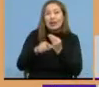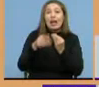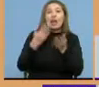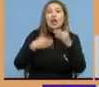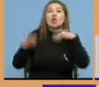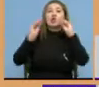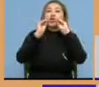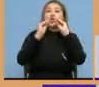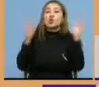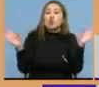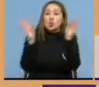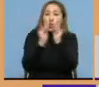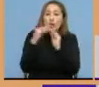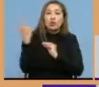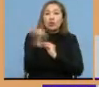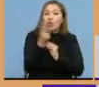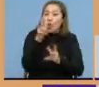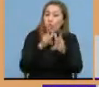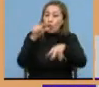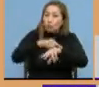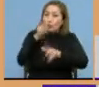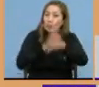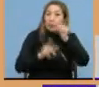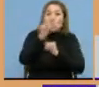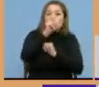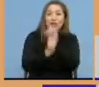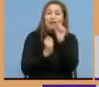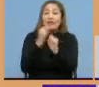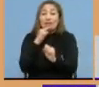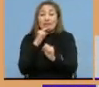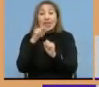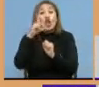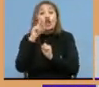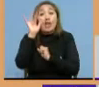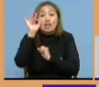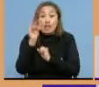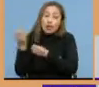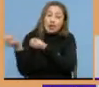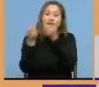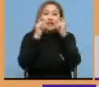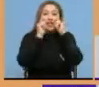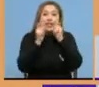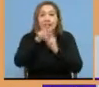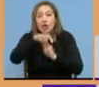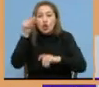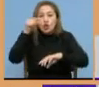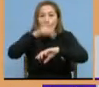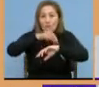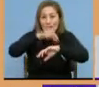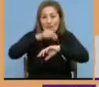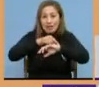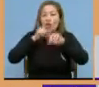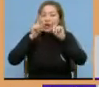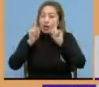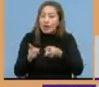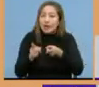suma de los dos nosotros tenemos nuestros cirujanos que operan de lunes a viernes y a su vez los días miércoles recibimos la visita de los itinerantes que